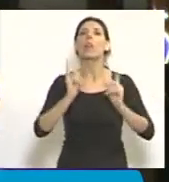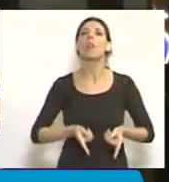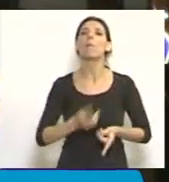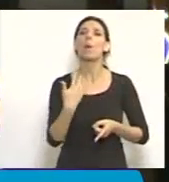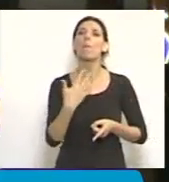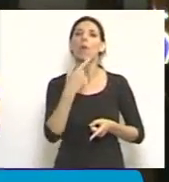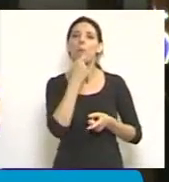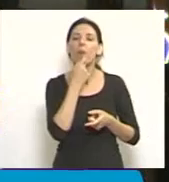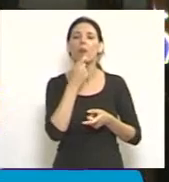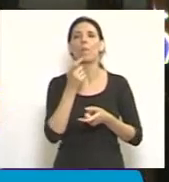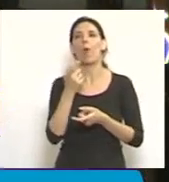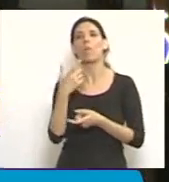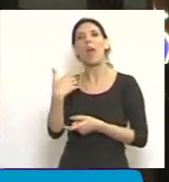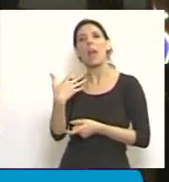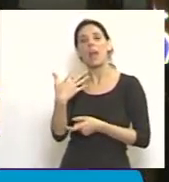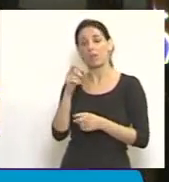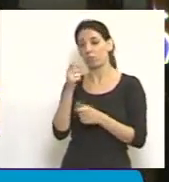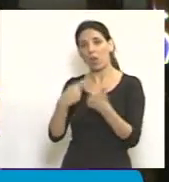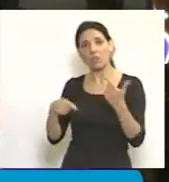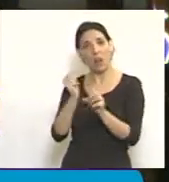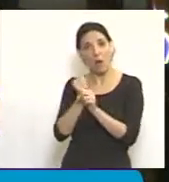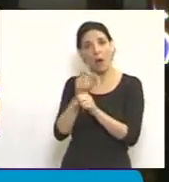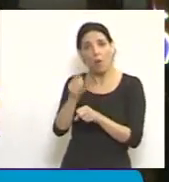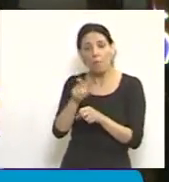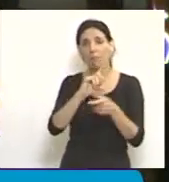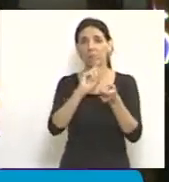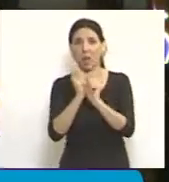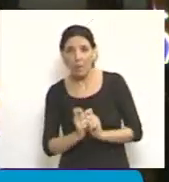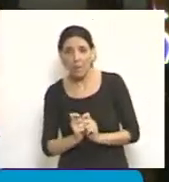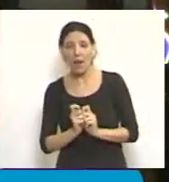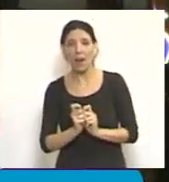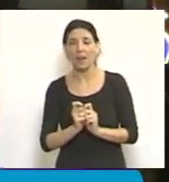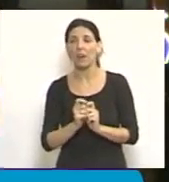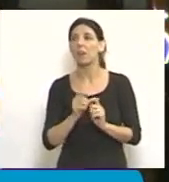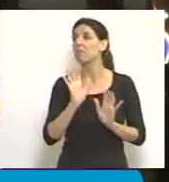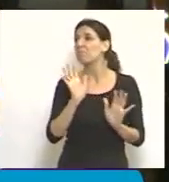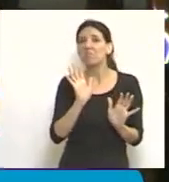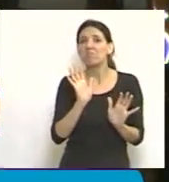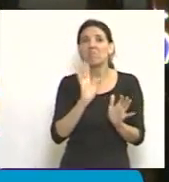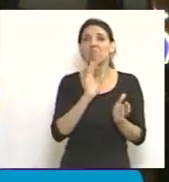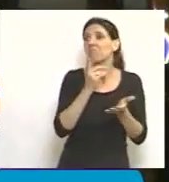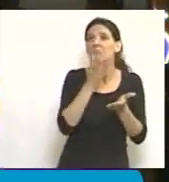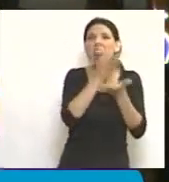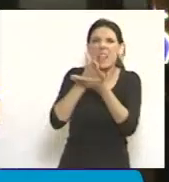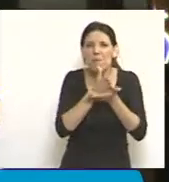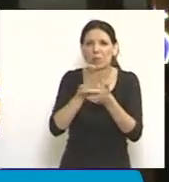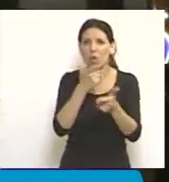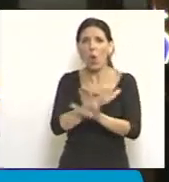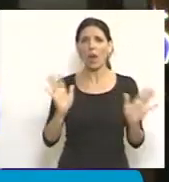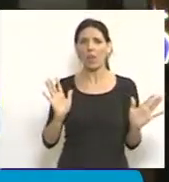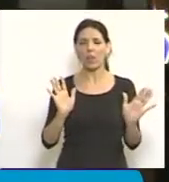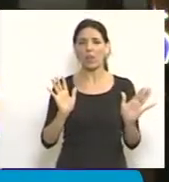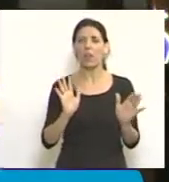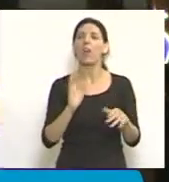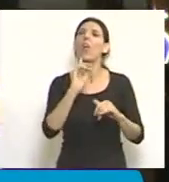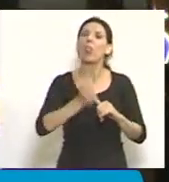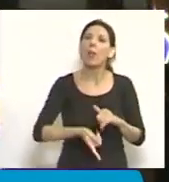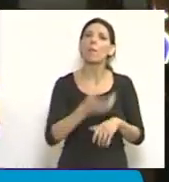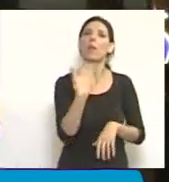General puede designar fiscales o funcionarios de cualquier jerarquía de manera interina, sin ningún